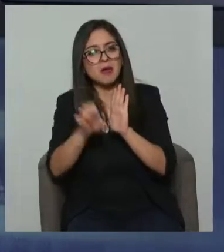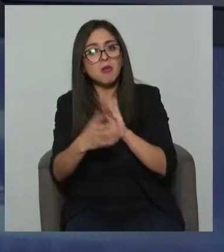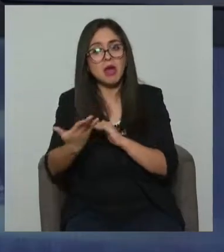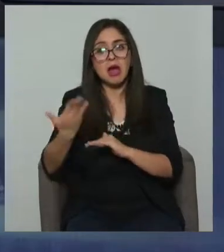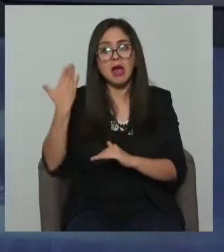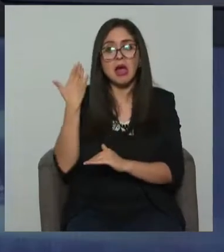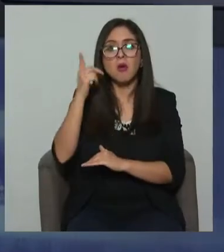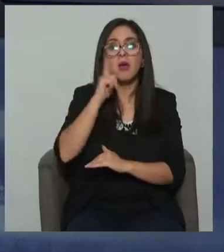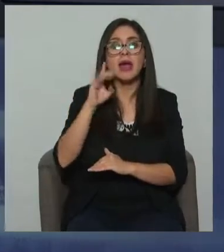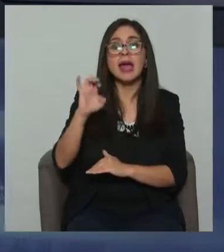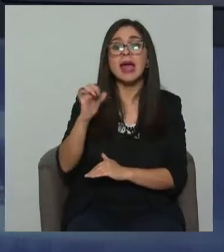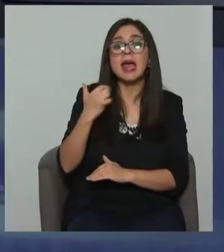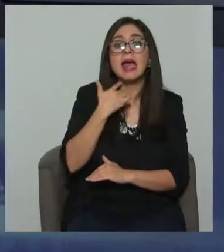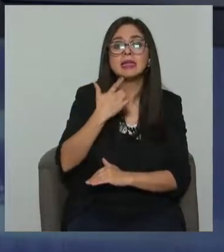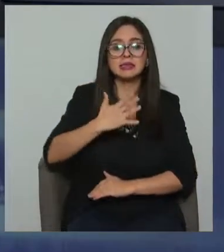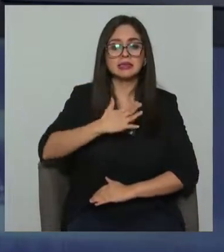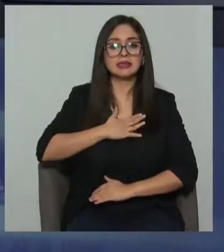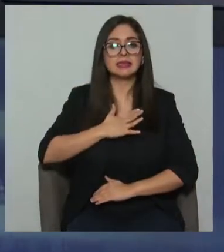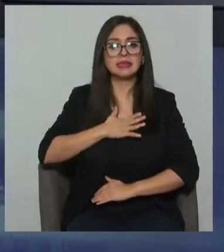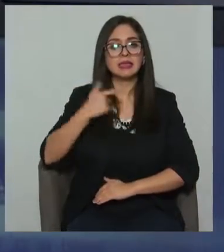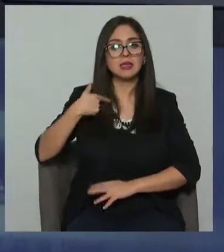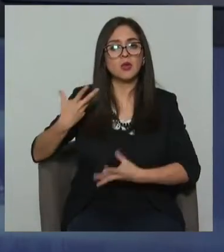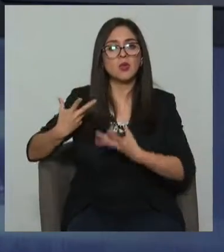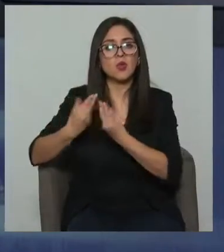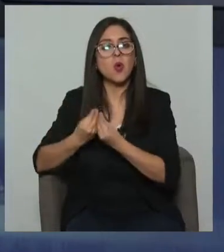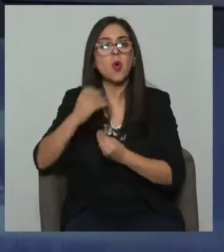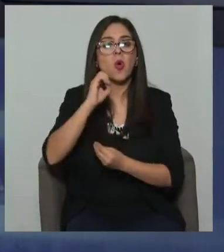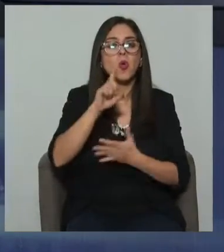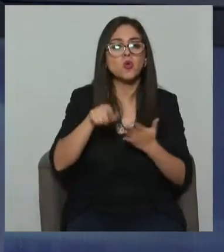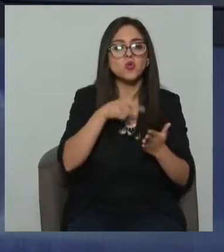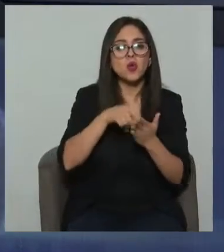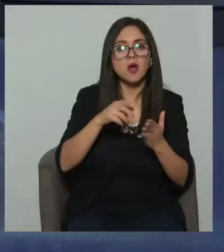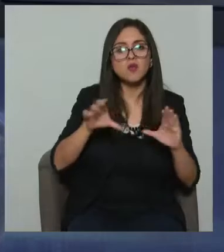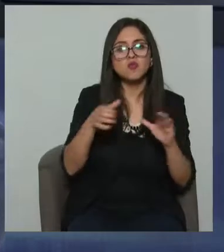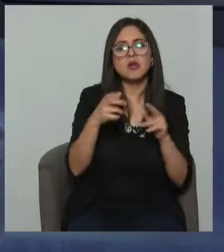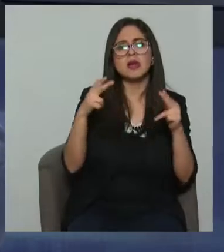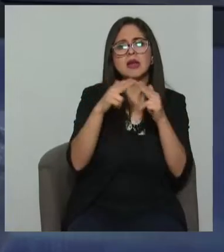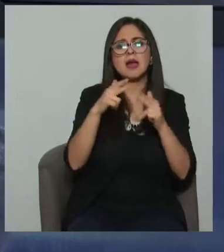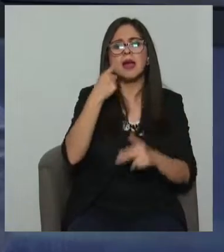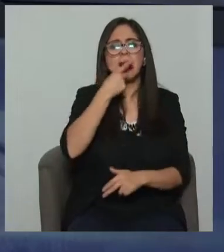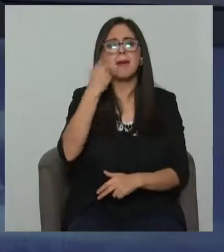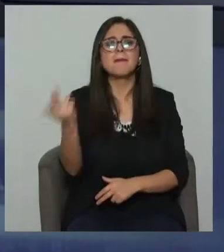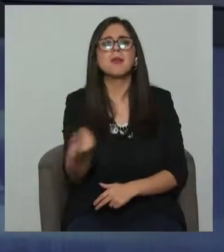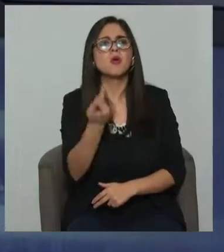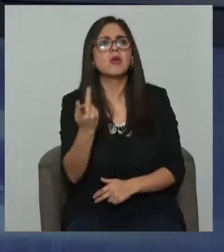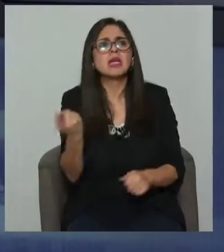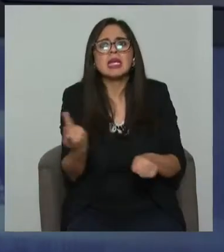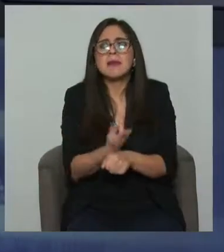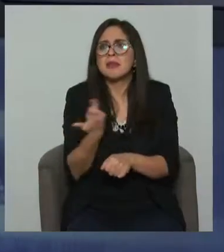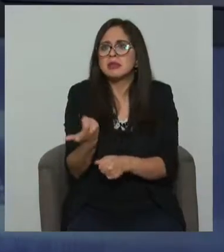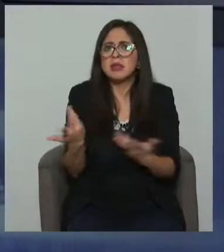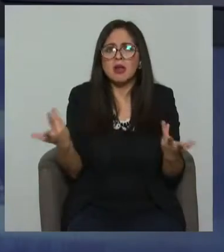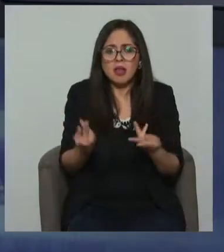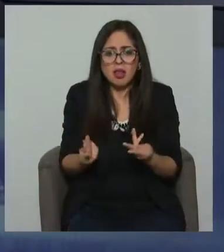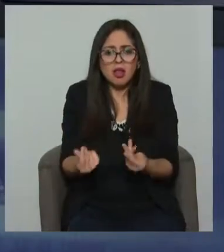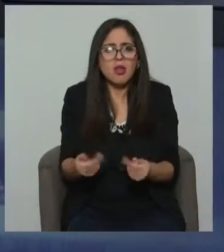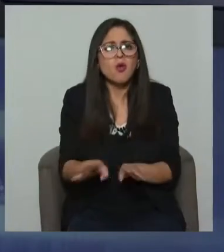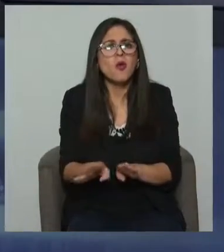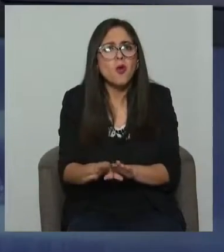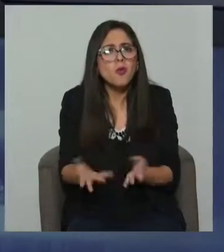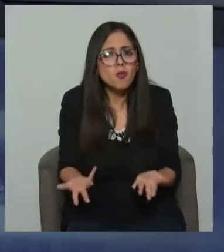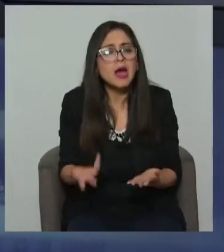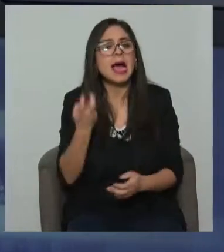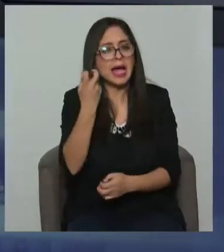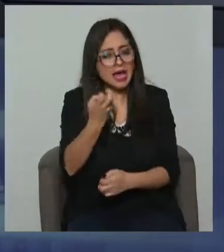damas y congregaciones religiosas que dicen, ¿qué pacho con el dinero? ¿Para dónde se fue, verdad? Pues ese tipo de situaciones son las que